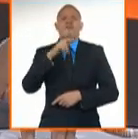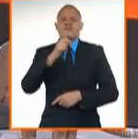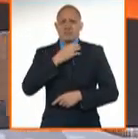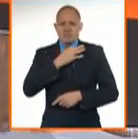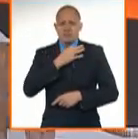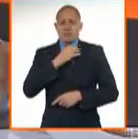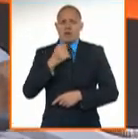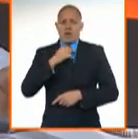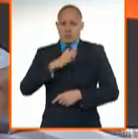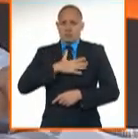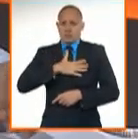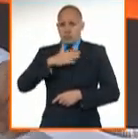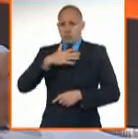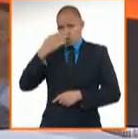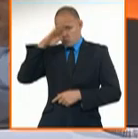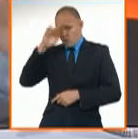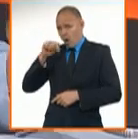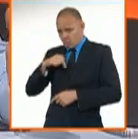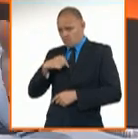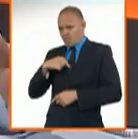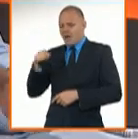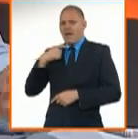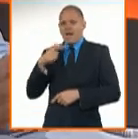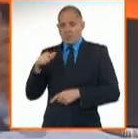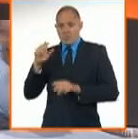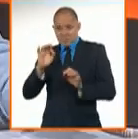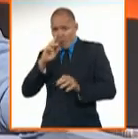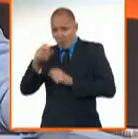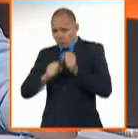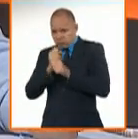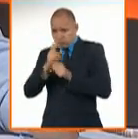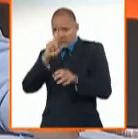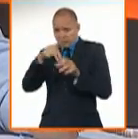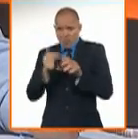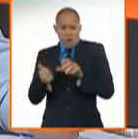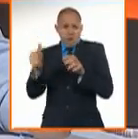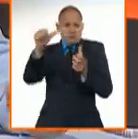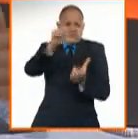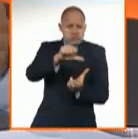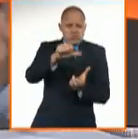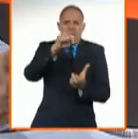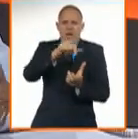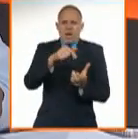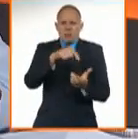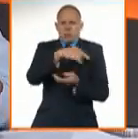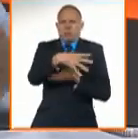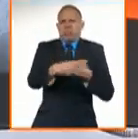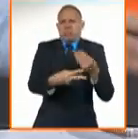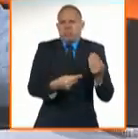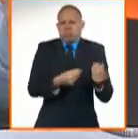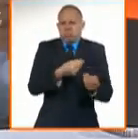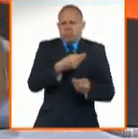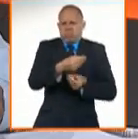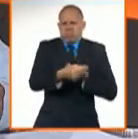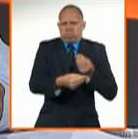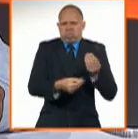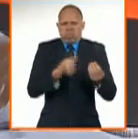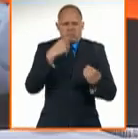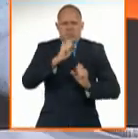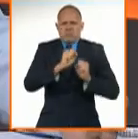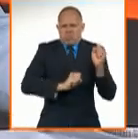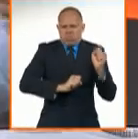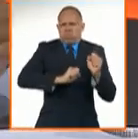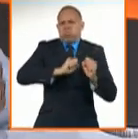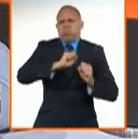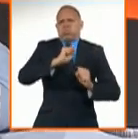en el interior de las calderas que nos obliga primero perdemos espesor y se pregunta bueno salió otra vez por un hueco